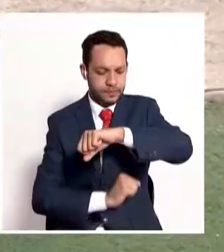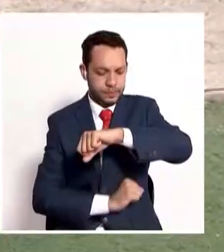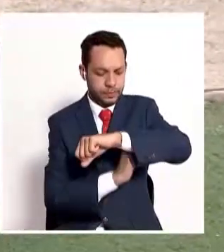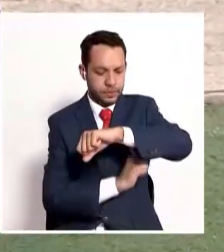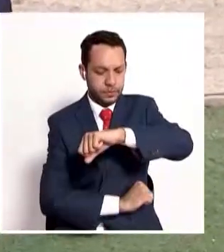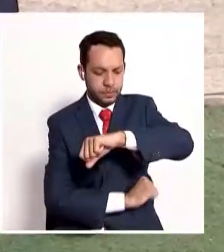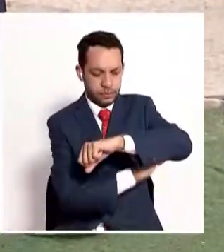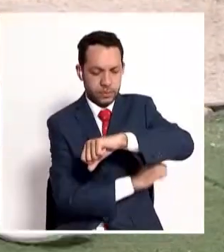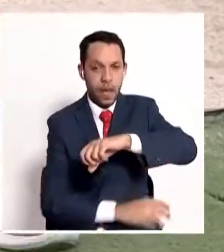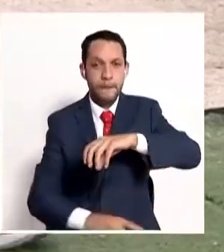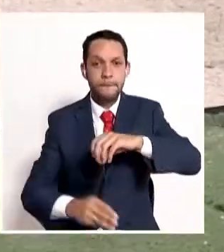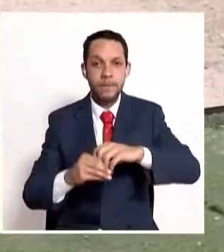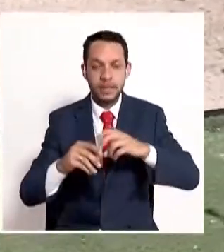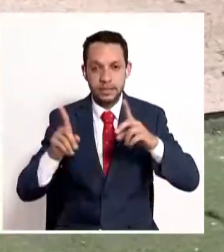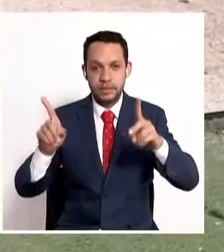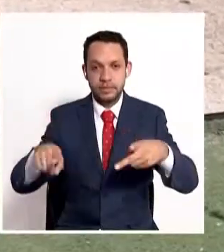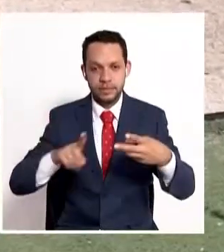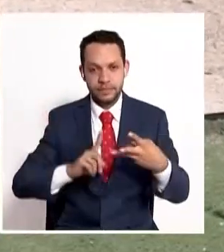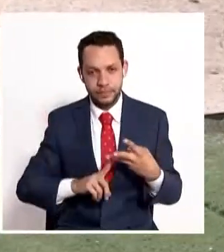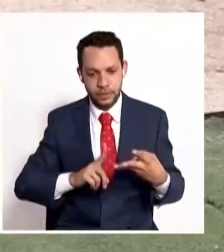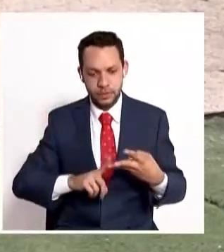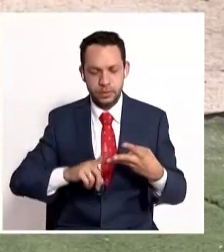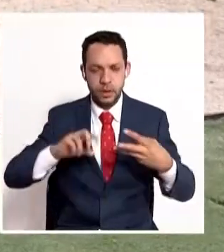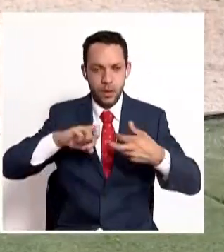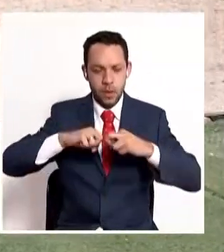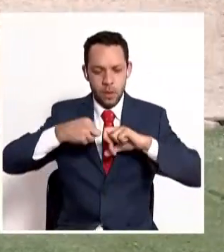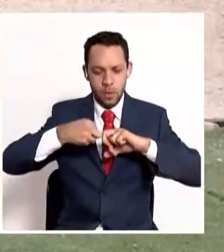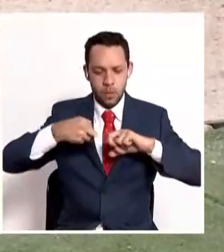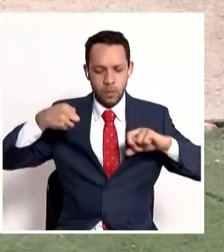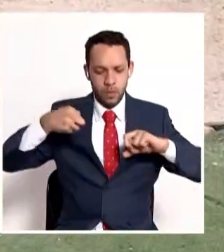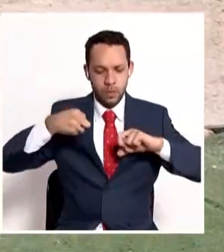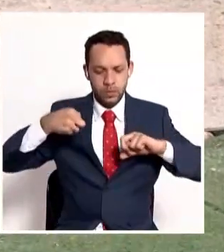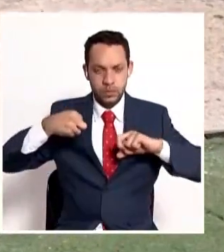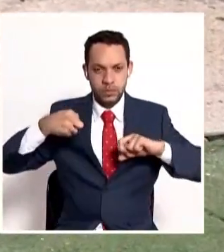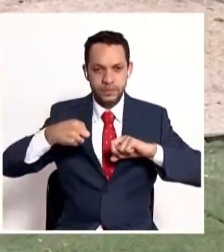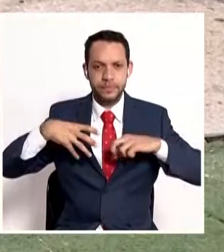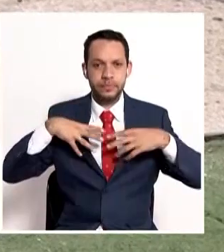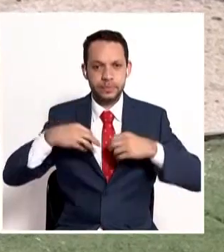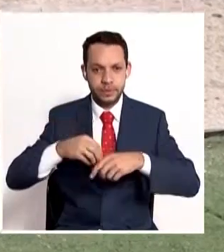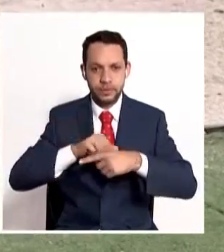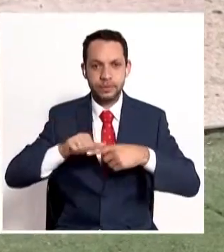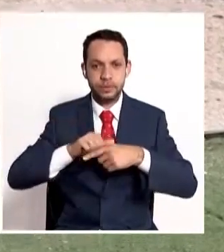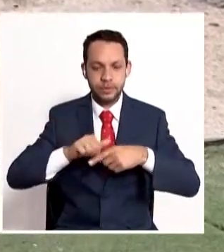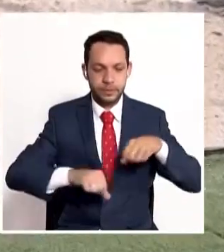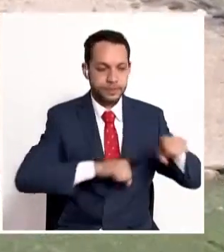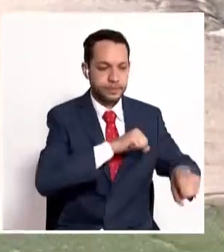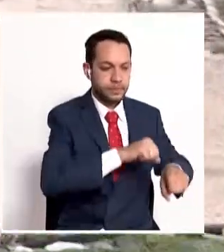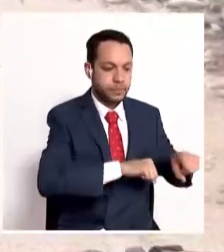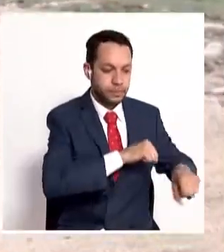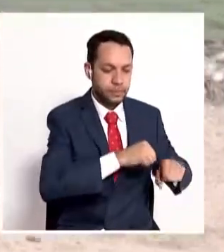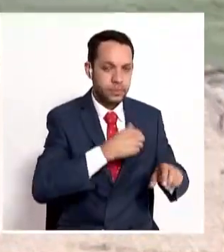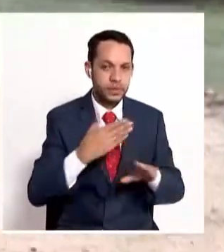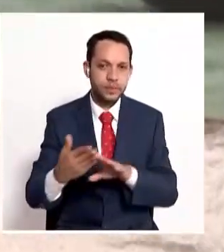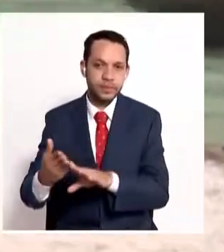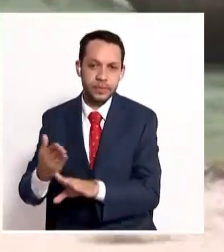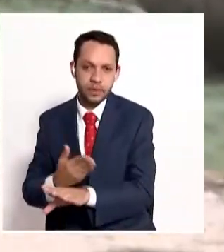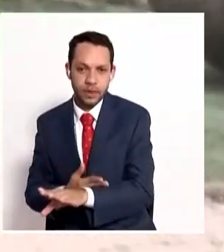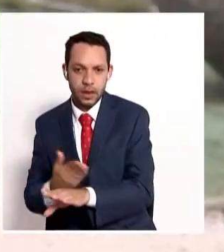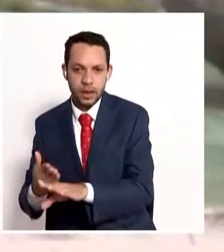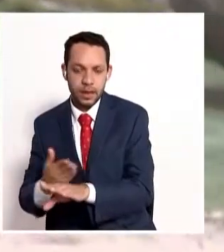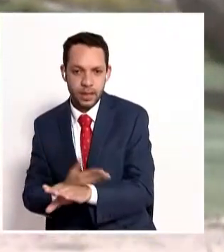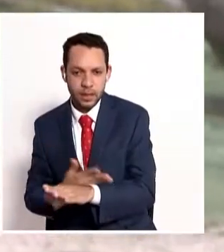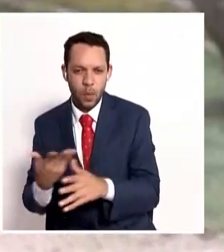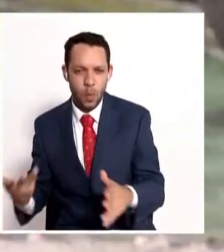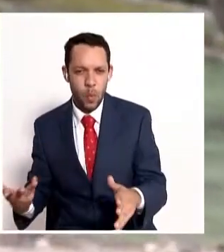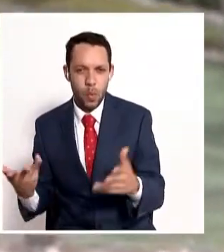músculos que debemos estirar y tal vez uno de los más importantes cuando montamos bicicleta es los cuádriceps no